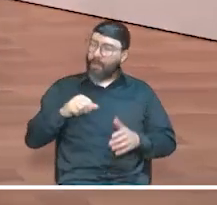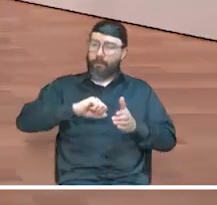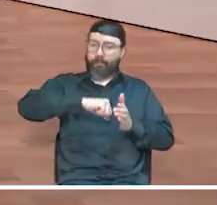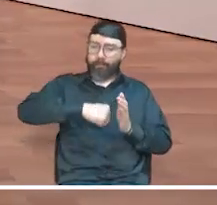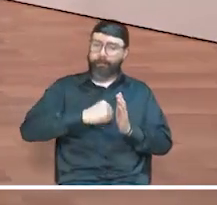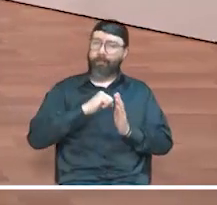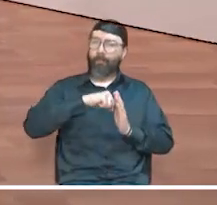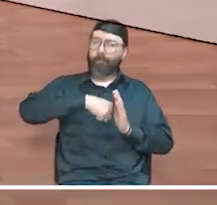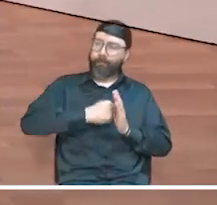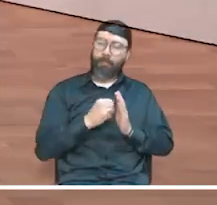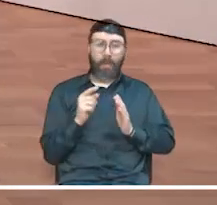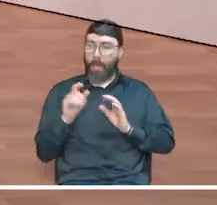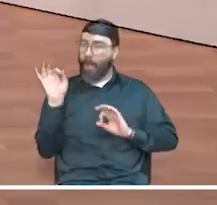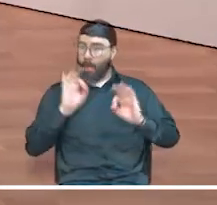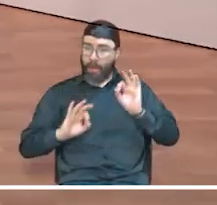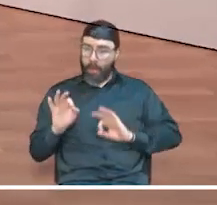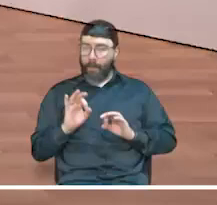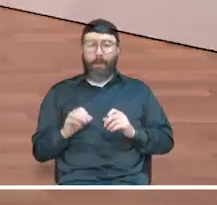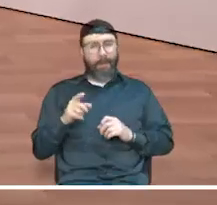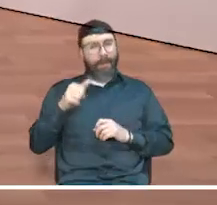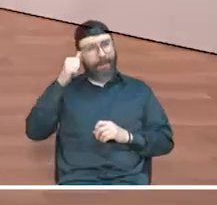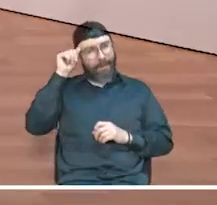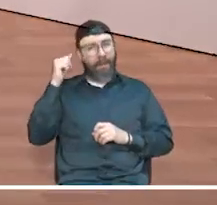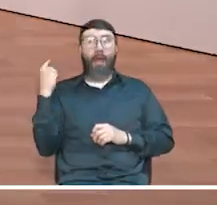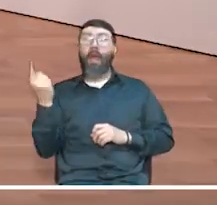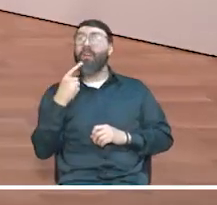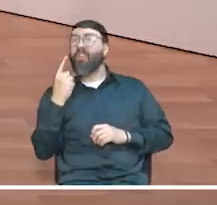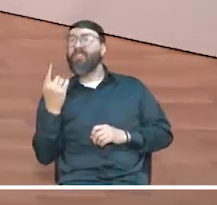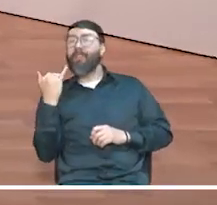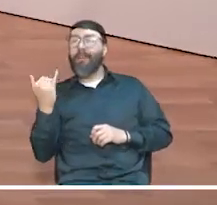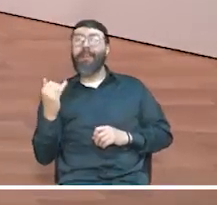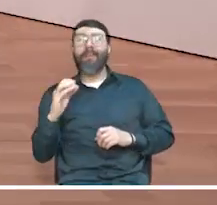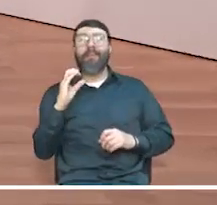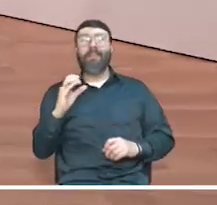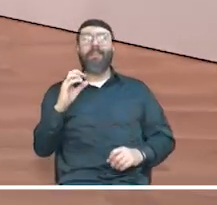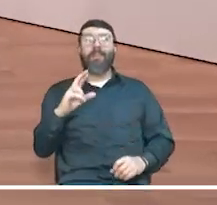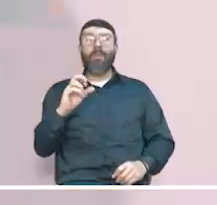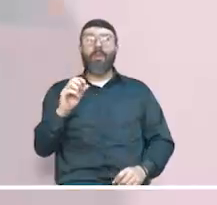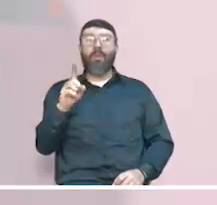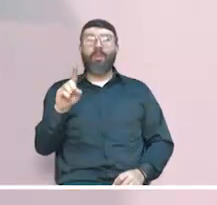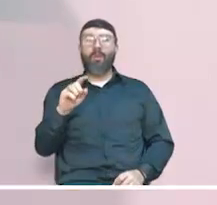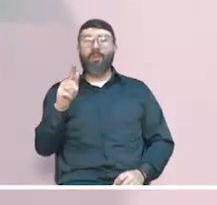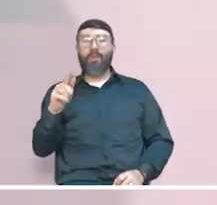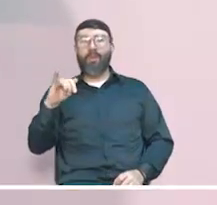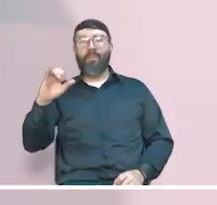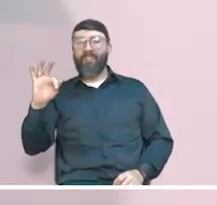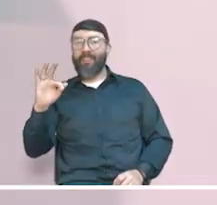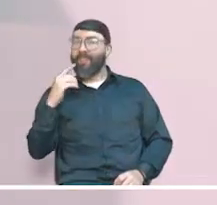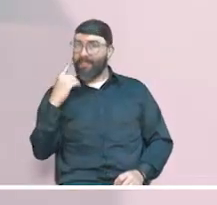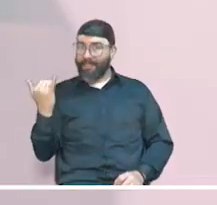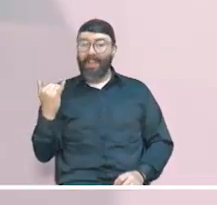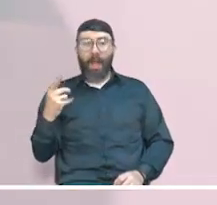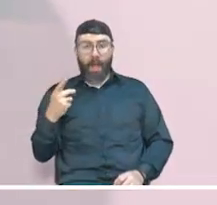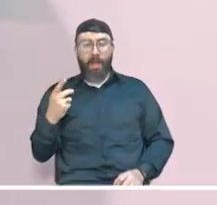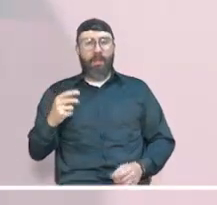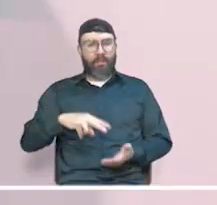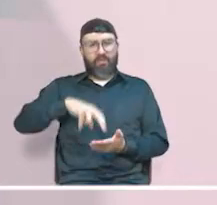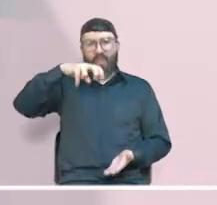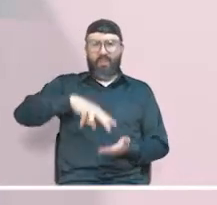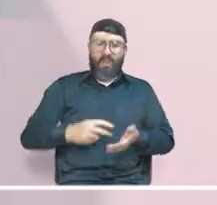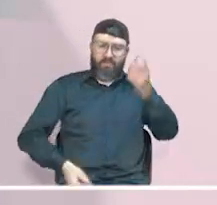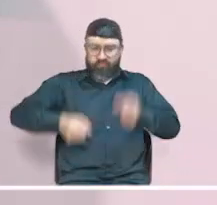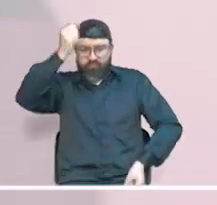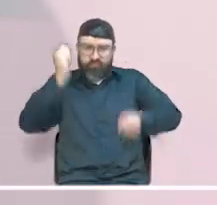de esa preparación en el boom del tema del CrossFit? Entonces se aumentaron las consultas realmente mucho desde deportología y desde